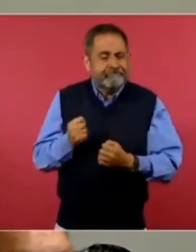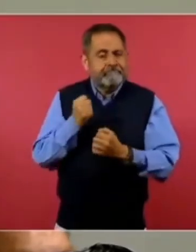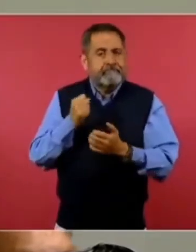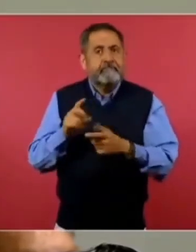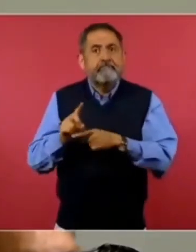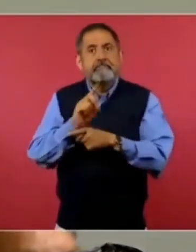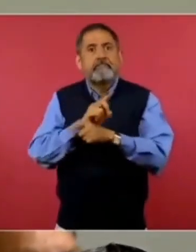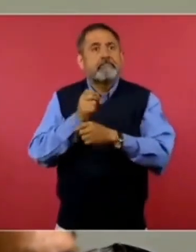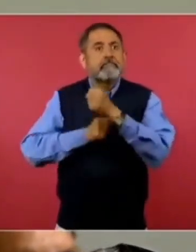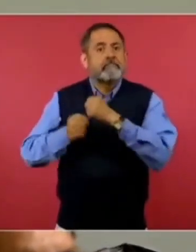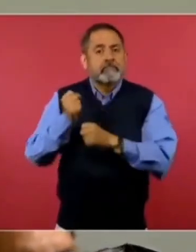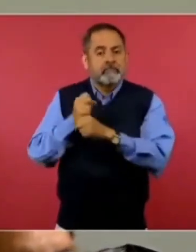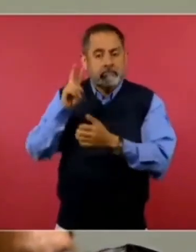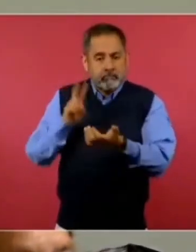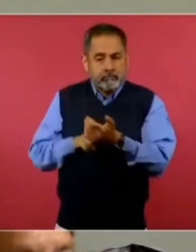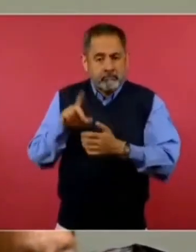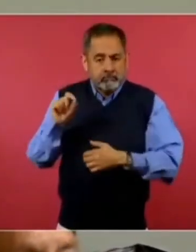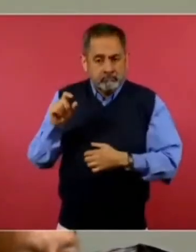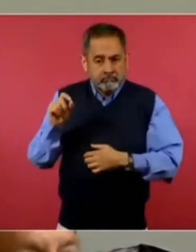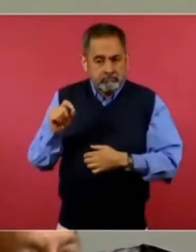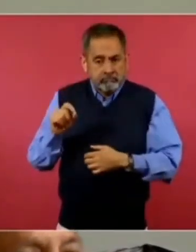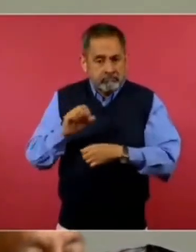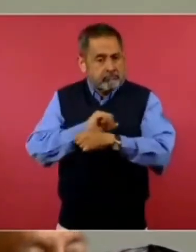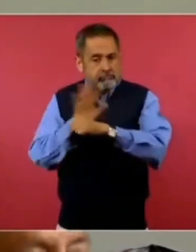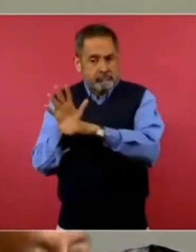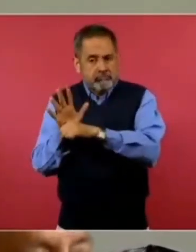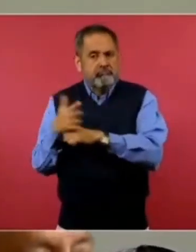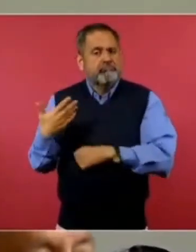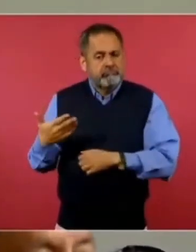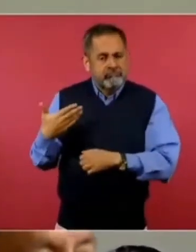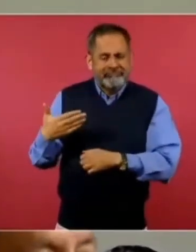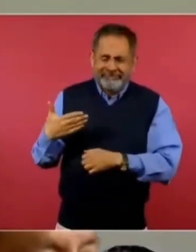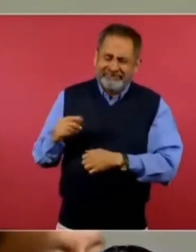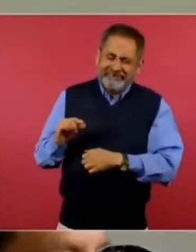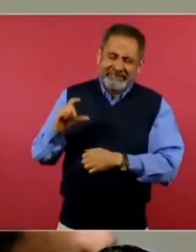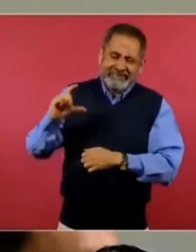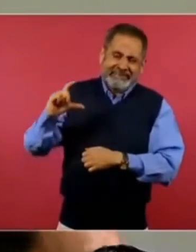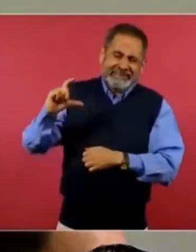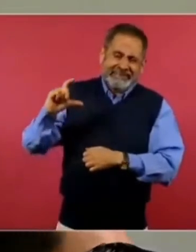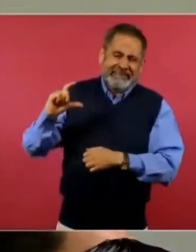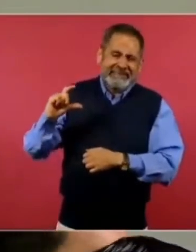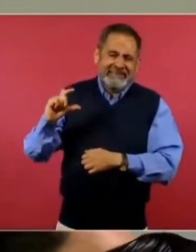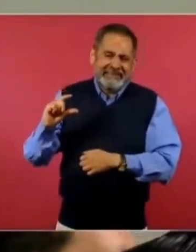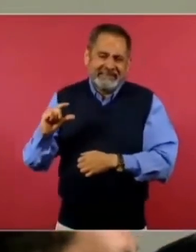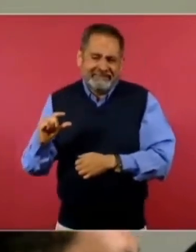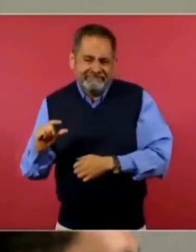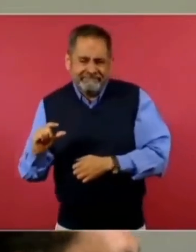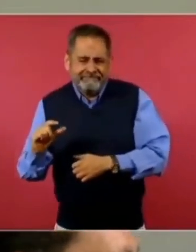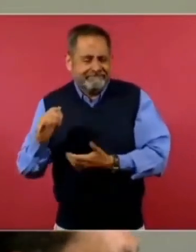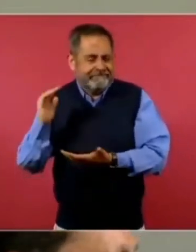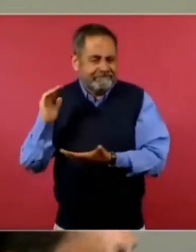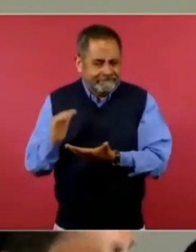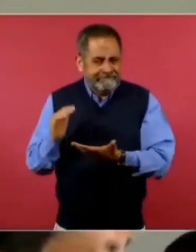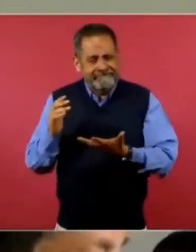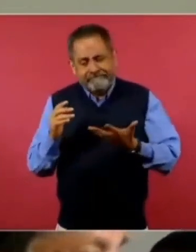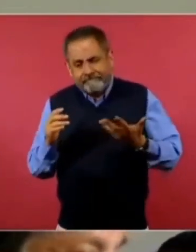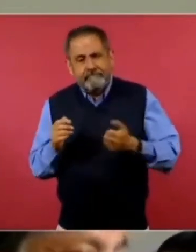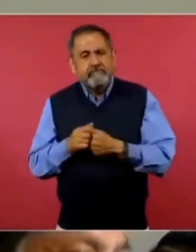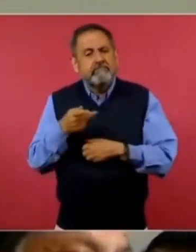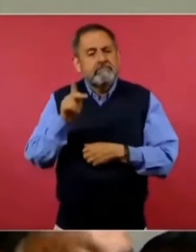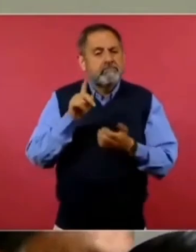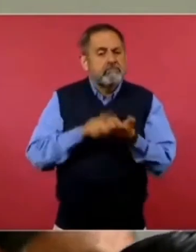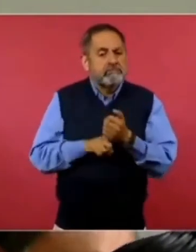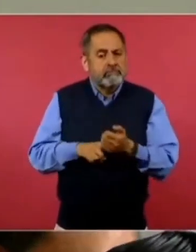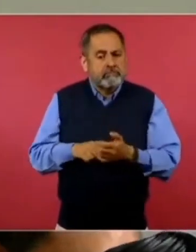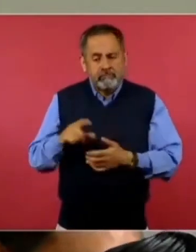el 2020, cuando la pandemia, pero no fue una depreciación